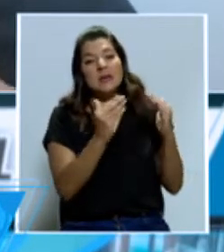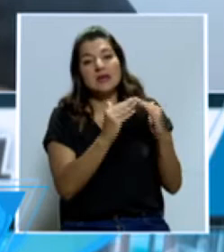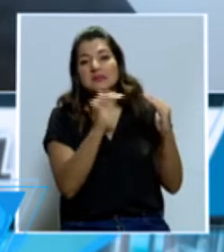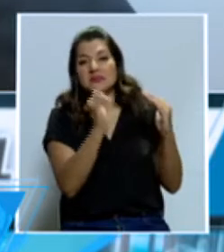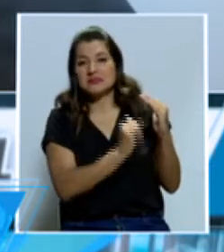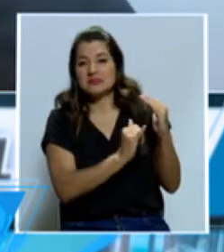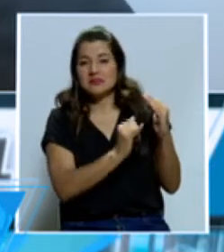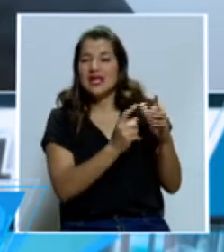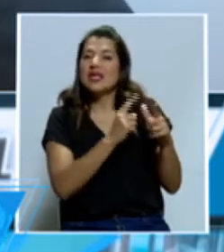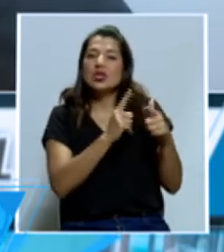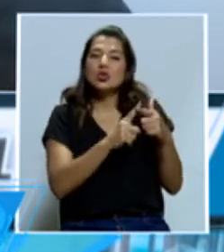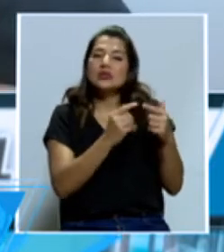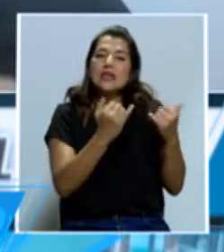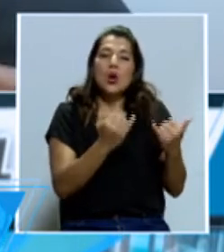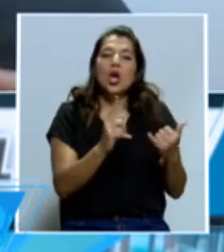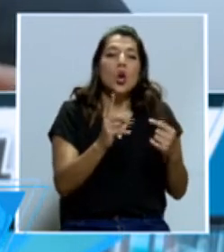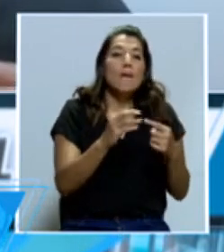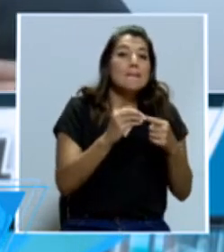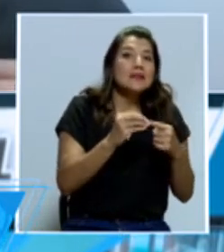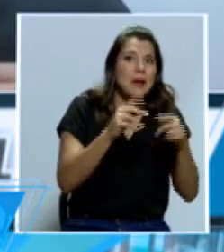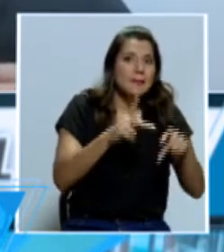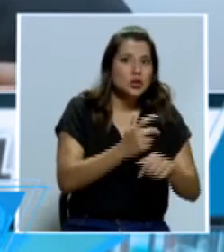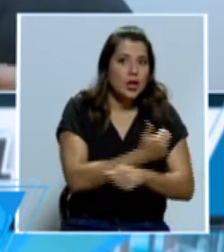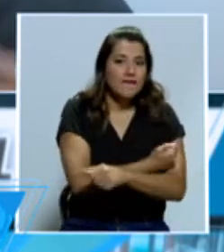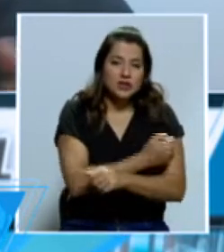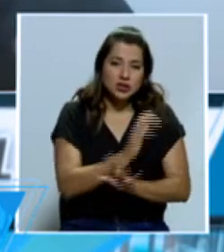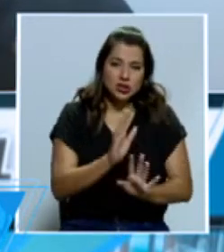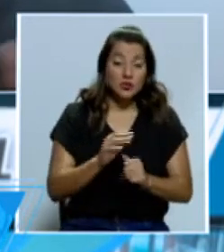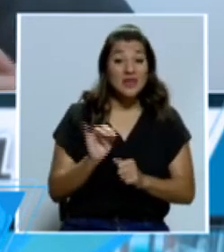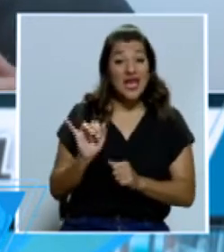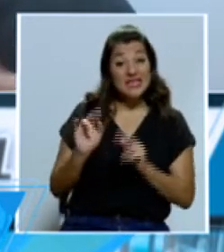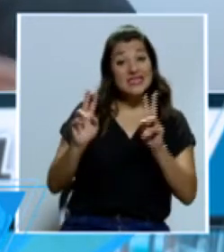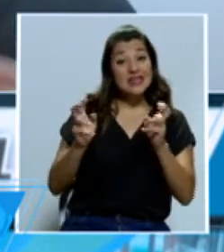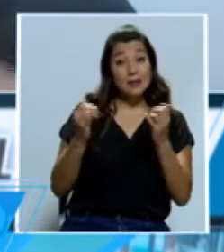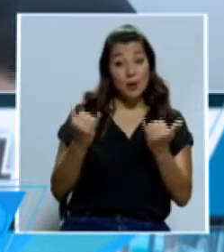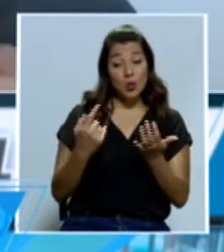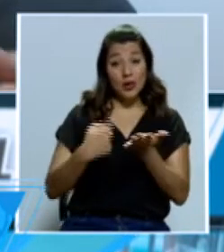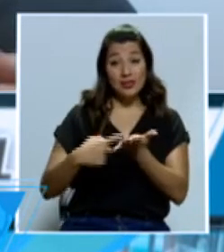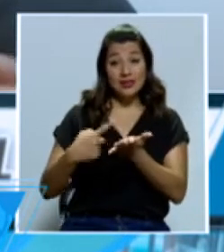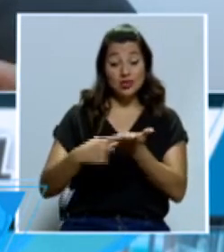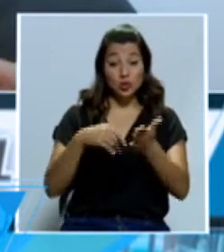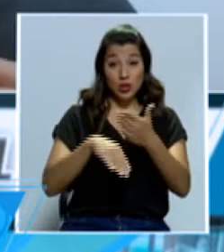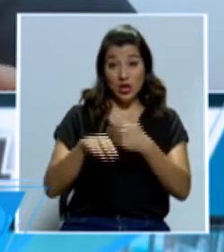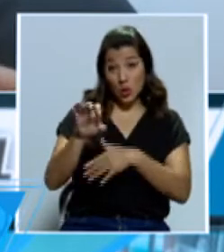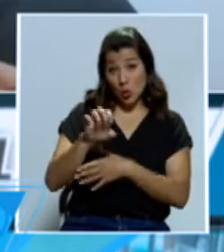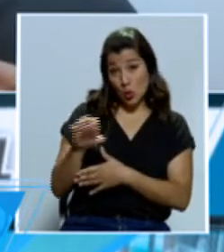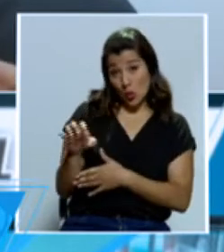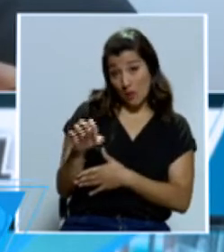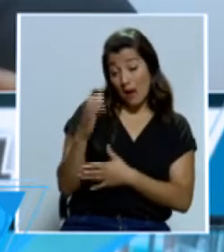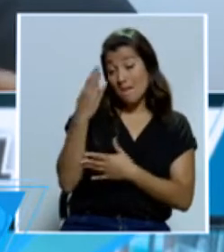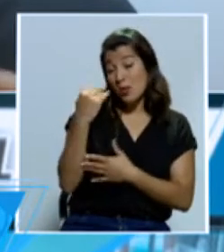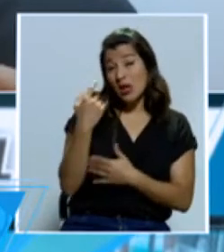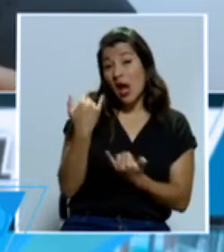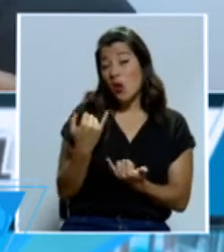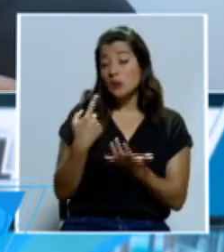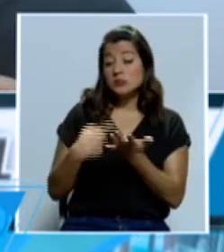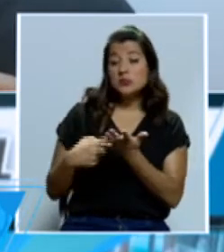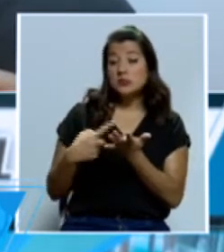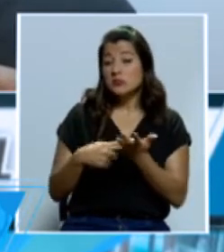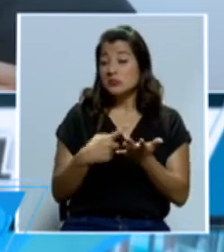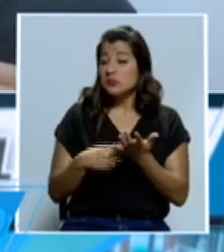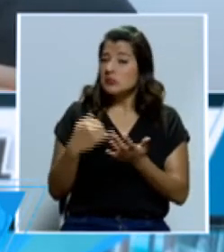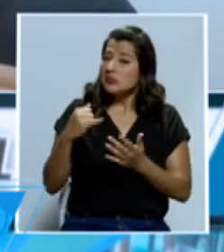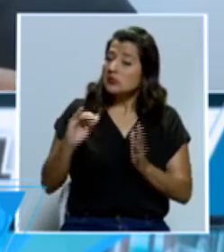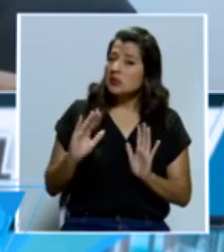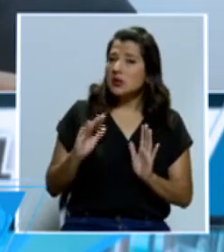Europa, precisamente porque se discute si vale la pena vacunar en primera